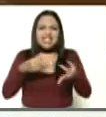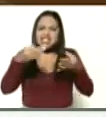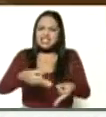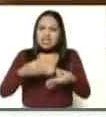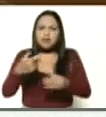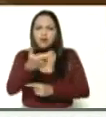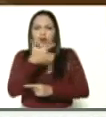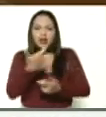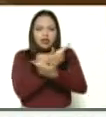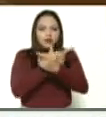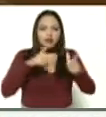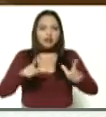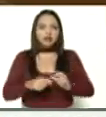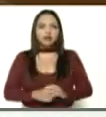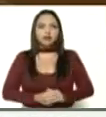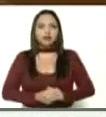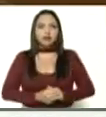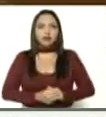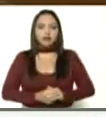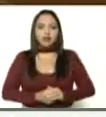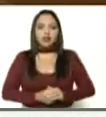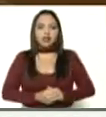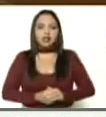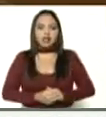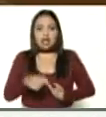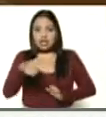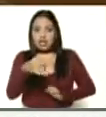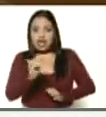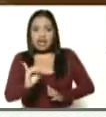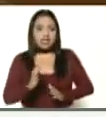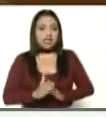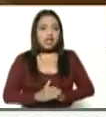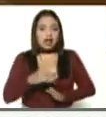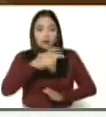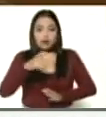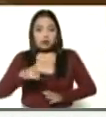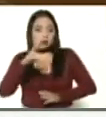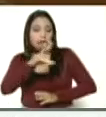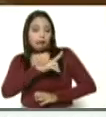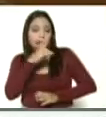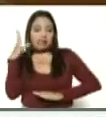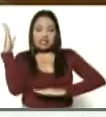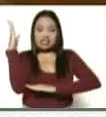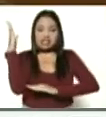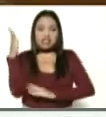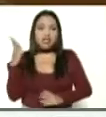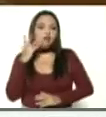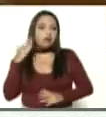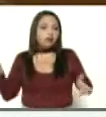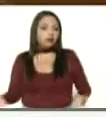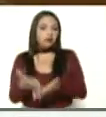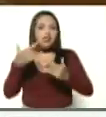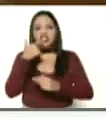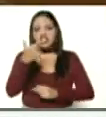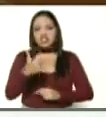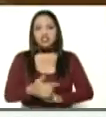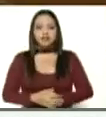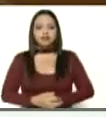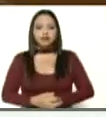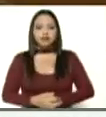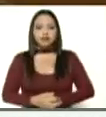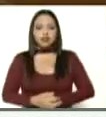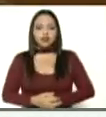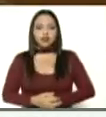la libertad, y aquí había hasta marqueses, gente que la iglesia que pujaba y decía que si